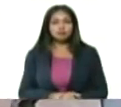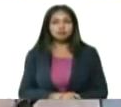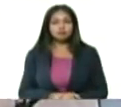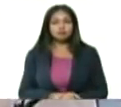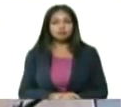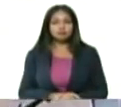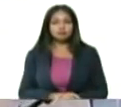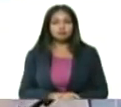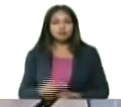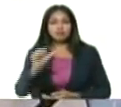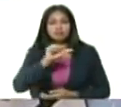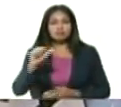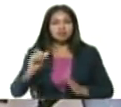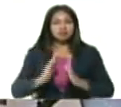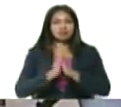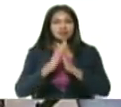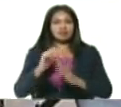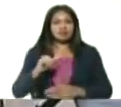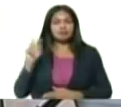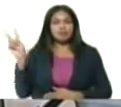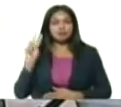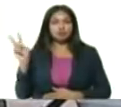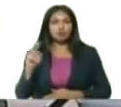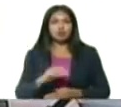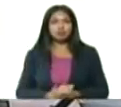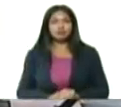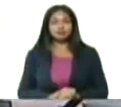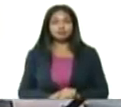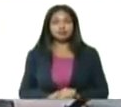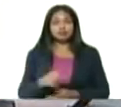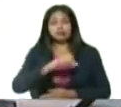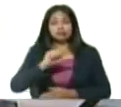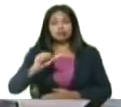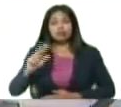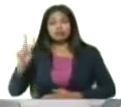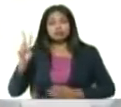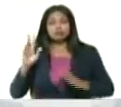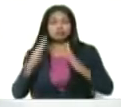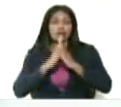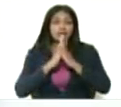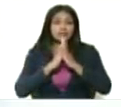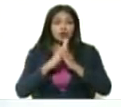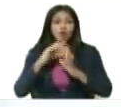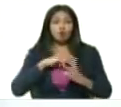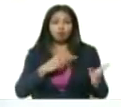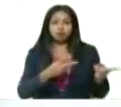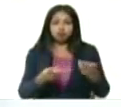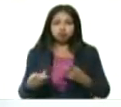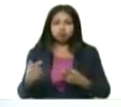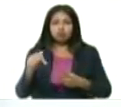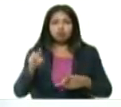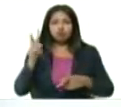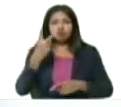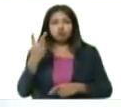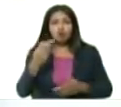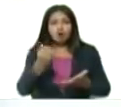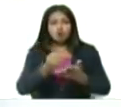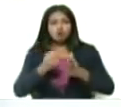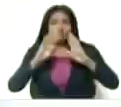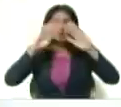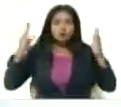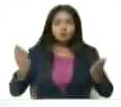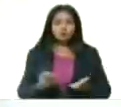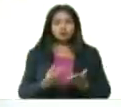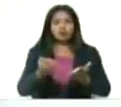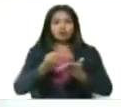de Semana Santa. Venezuela está en plena Semana Santa. Hoy recibimos 2 ayudas mundiales.